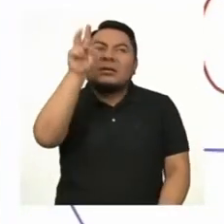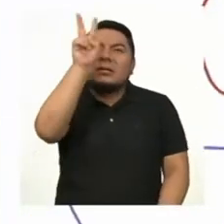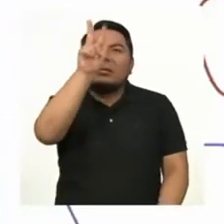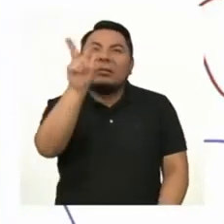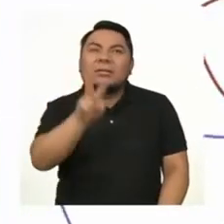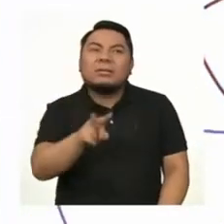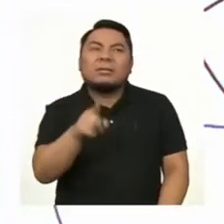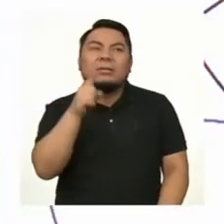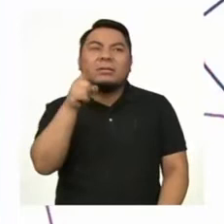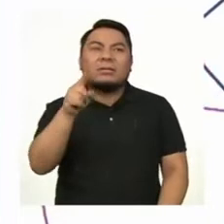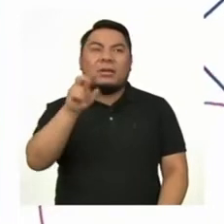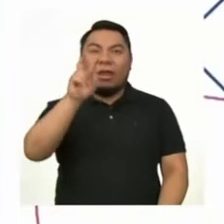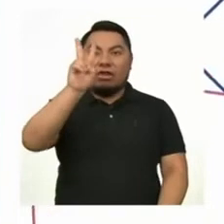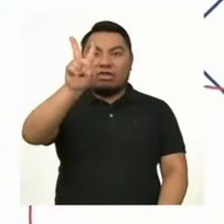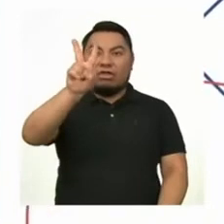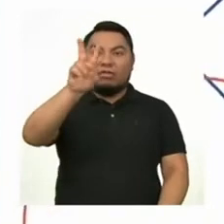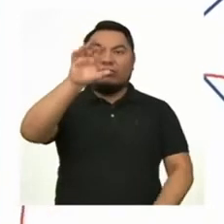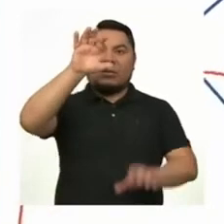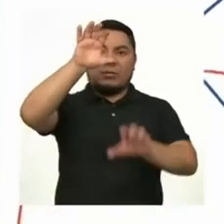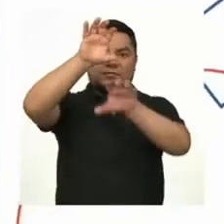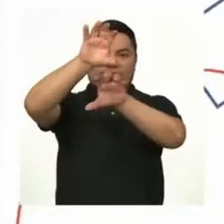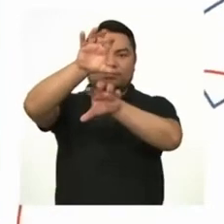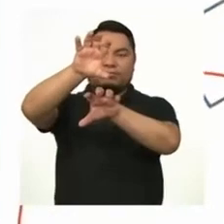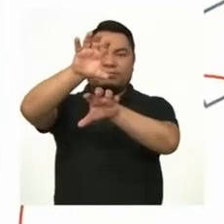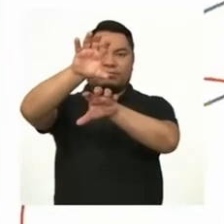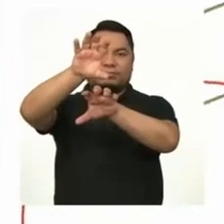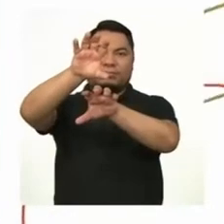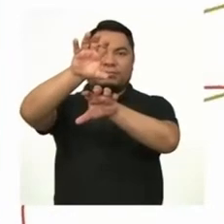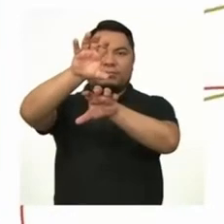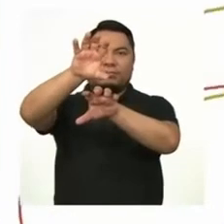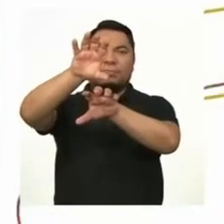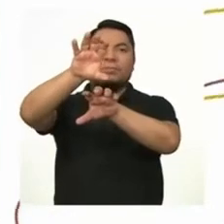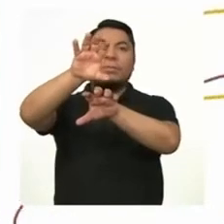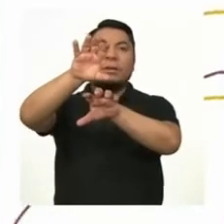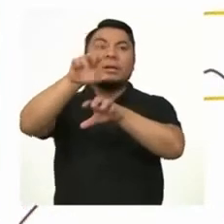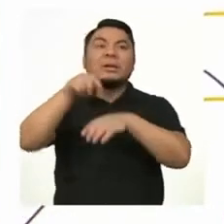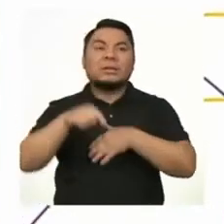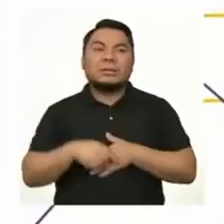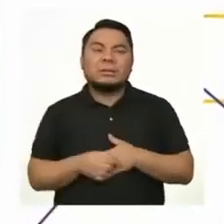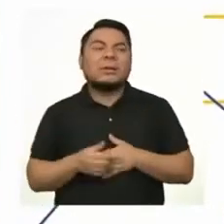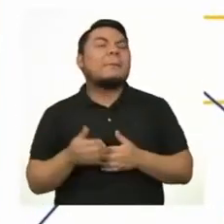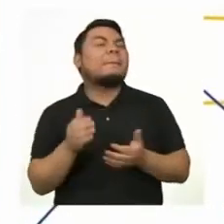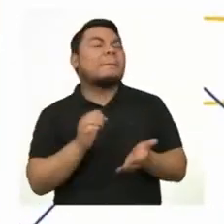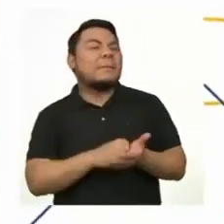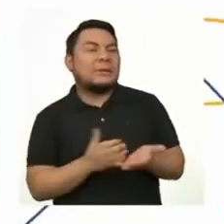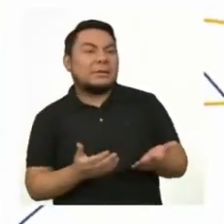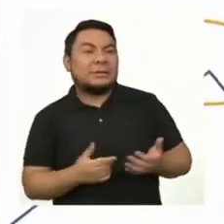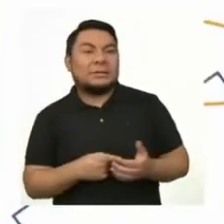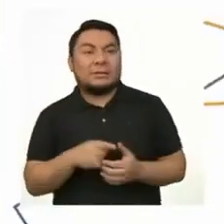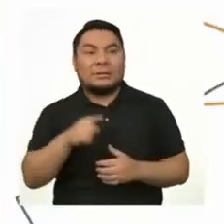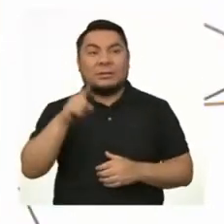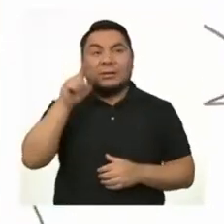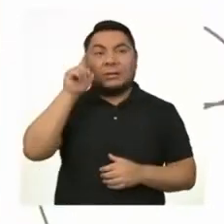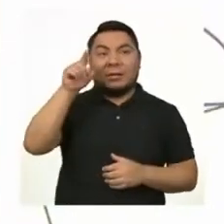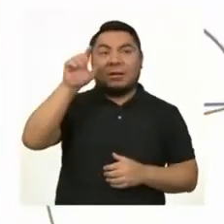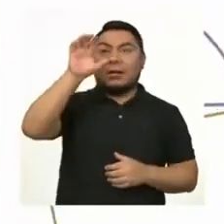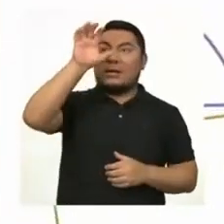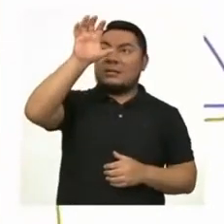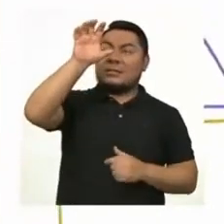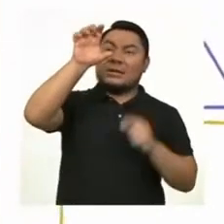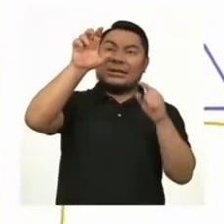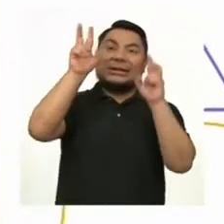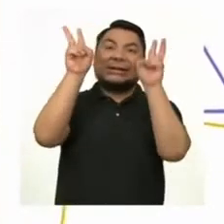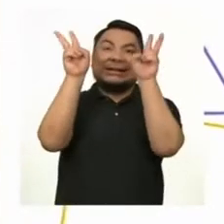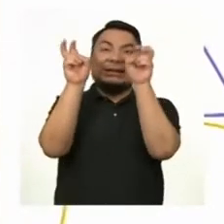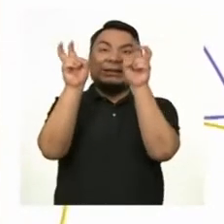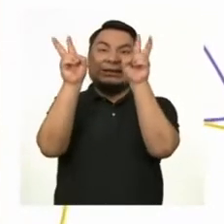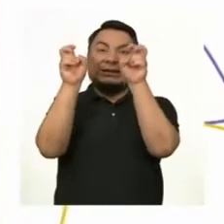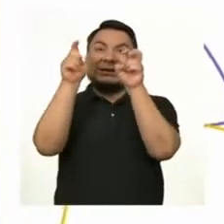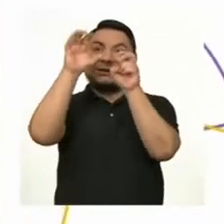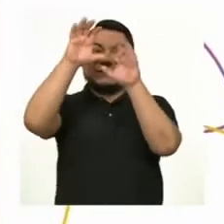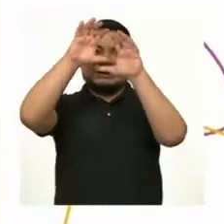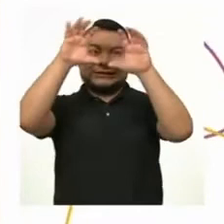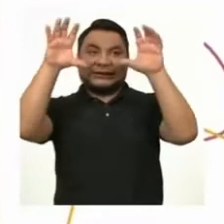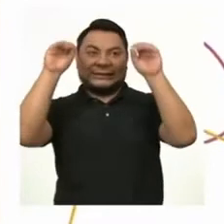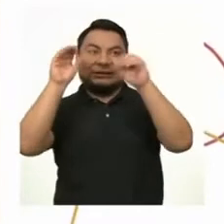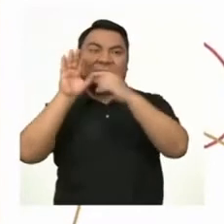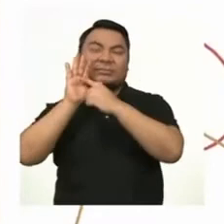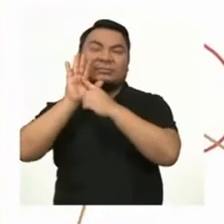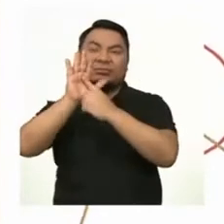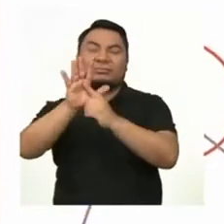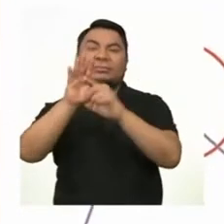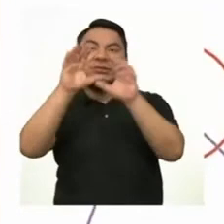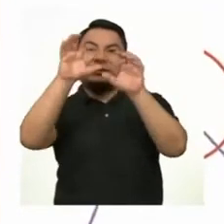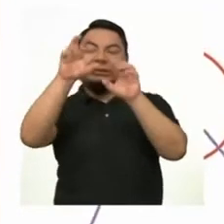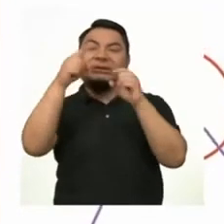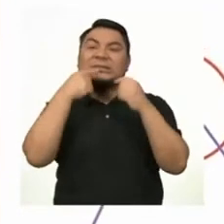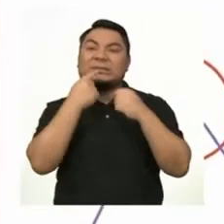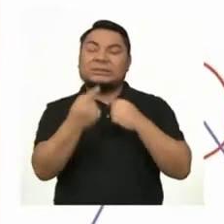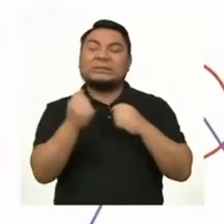diseñada, son 2 bloques. ¿Nos cuentas un poco más? Un bloque habla del tema, como que lo presenta, porque